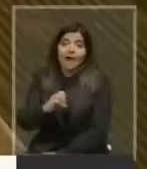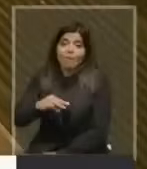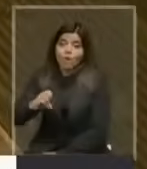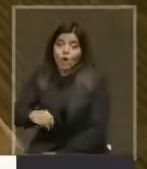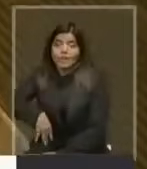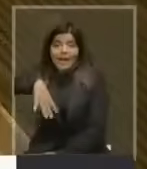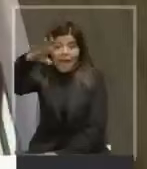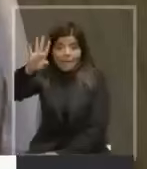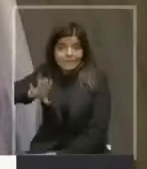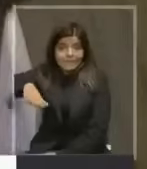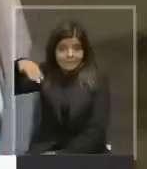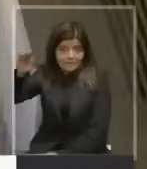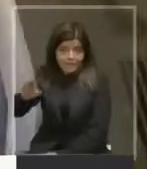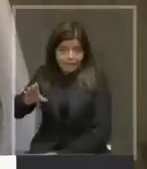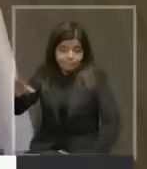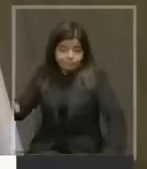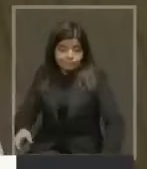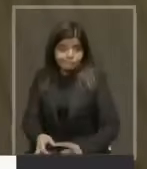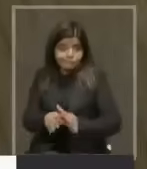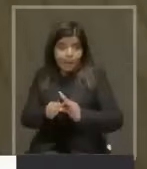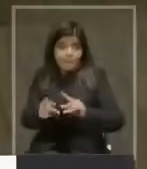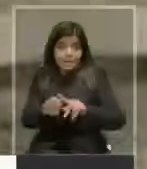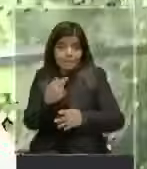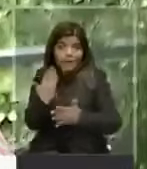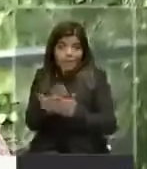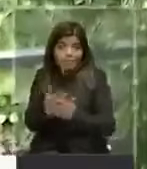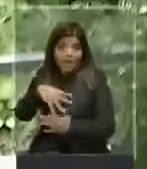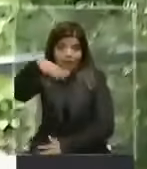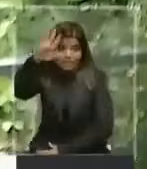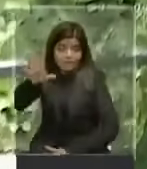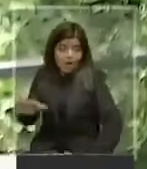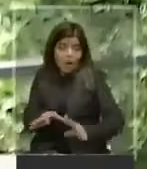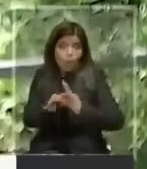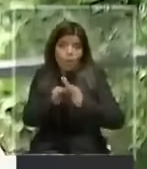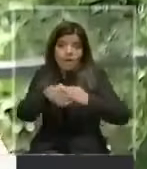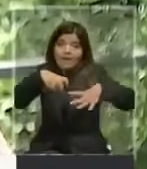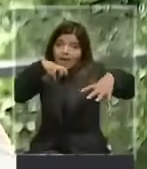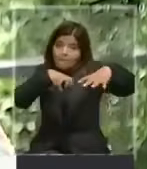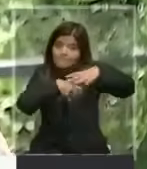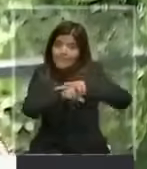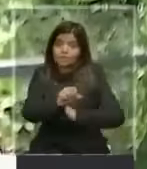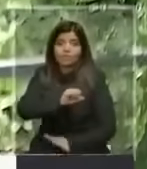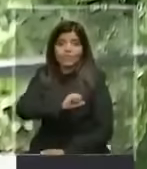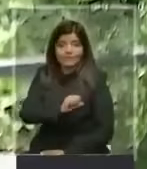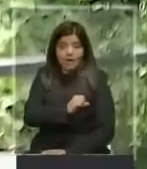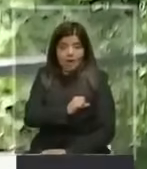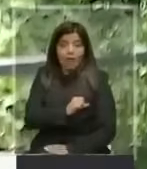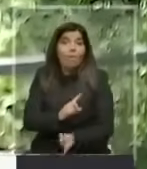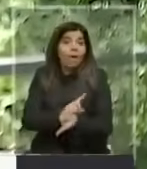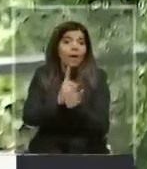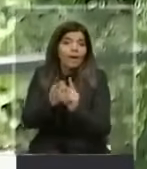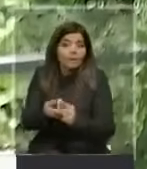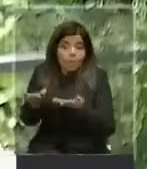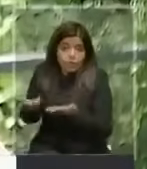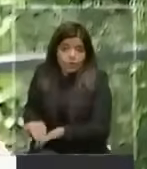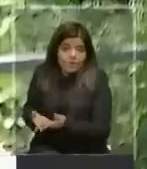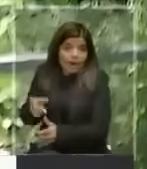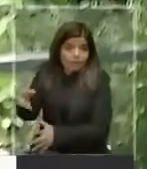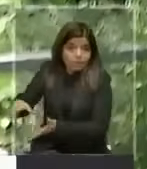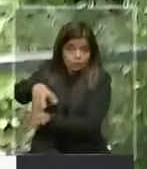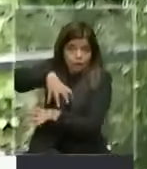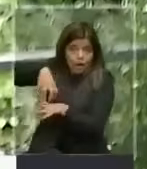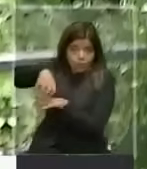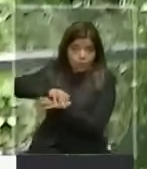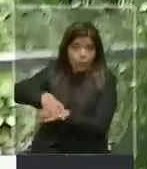vez, se unirá a la red de metro de Santiago. Va a cambiar muchísimo porque hoy día se demoran 2 horas los pintaninos